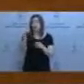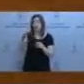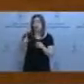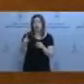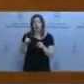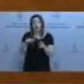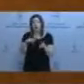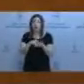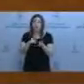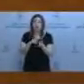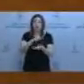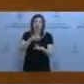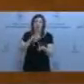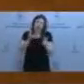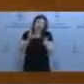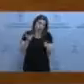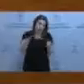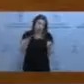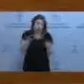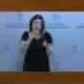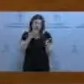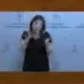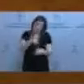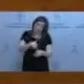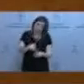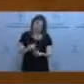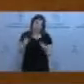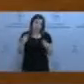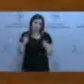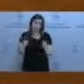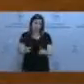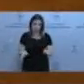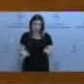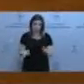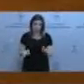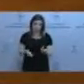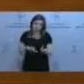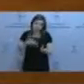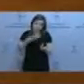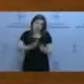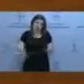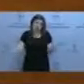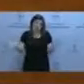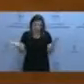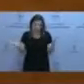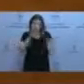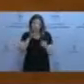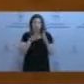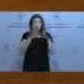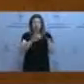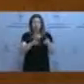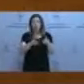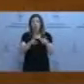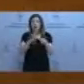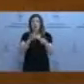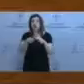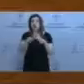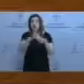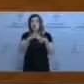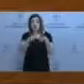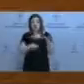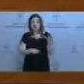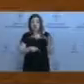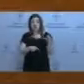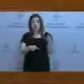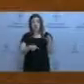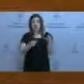que no tuviera ninguna de estas cosas. Poco le faltaba por presumir que tenemos colegios e institutos. Es que usted llegó a enumerar una serie de cosas que es que estaría bueno que no tuviéramos. Pero